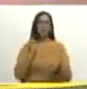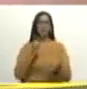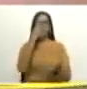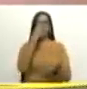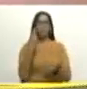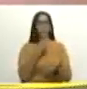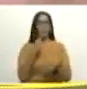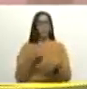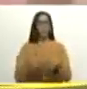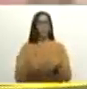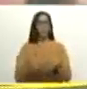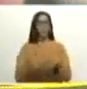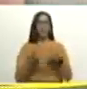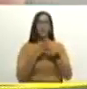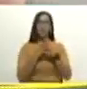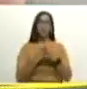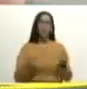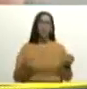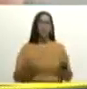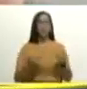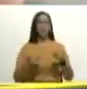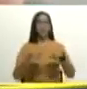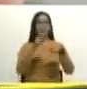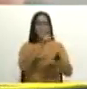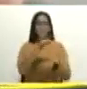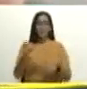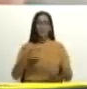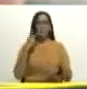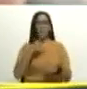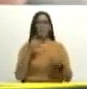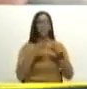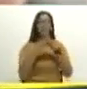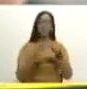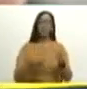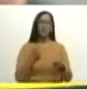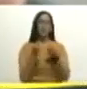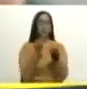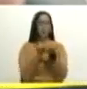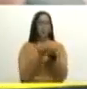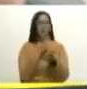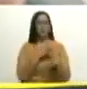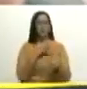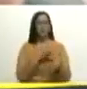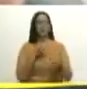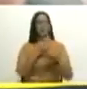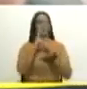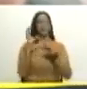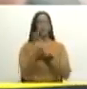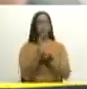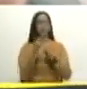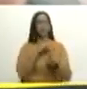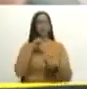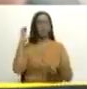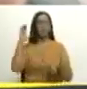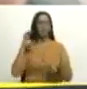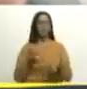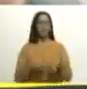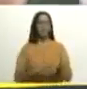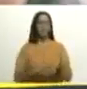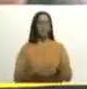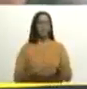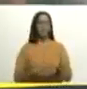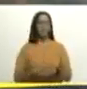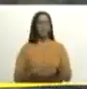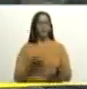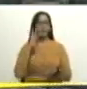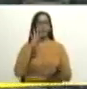compromiso de todos los actores políticos, de todos los actores económicos y sociales y culturales de nuestro país.